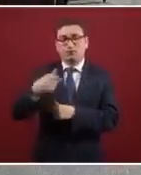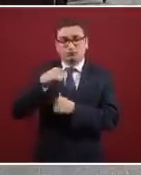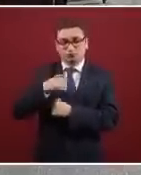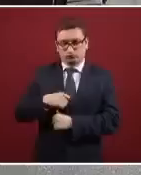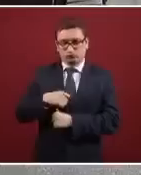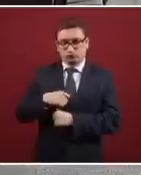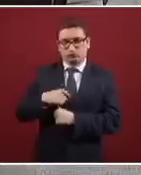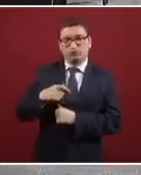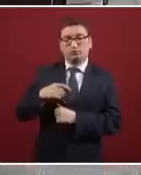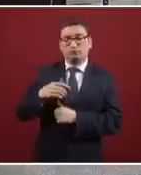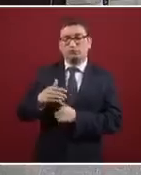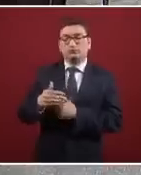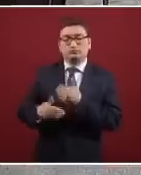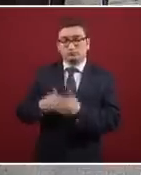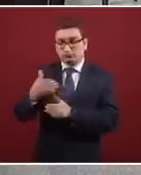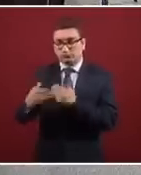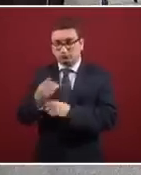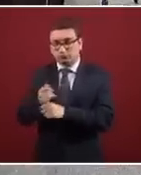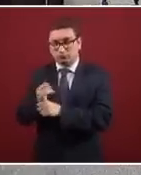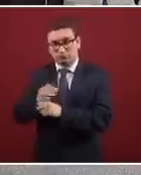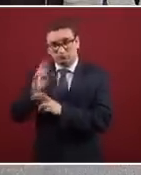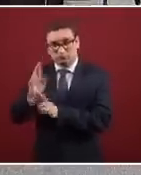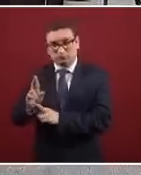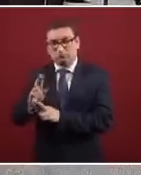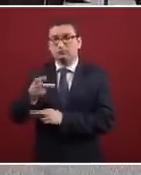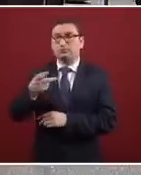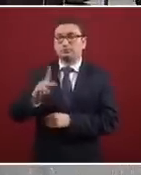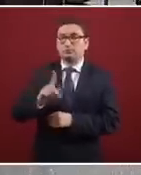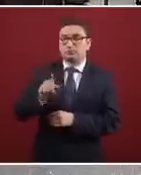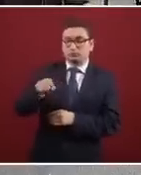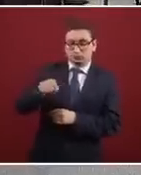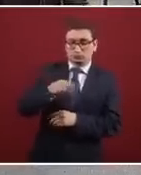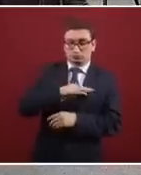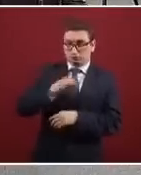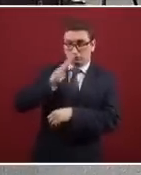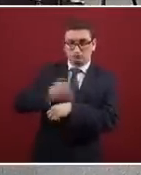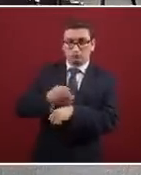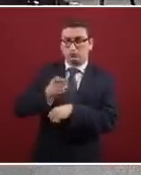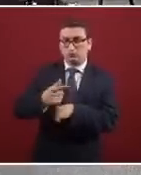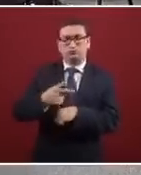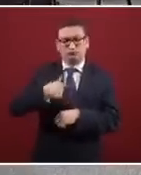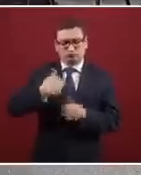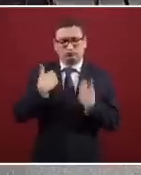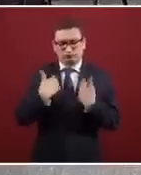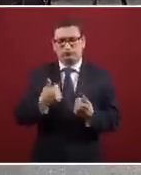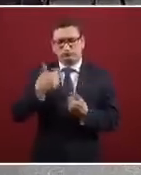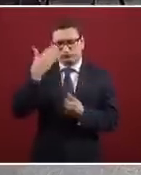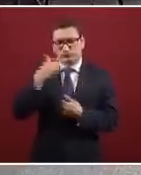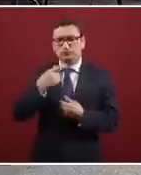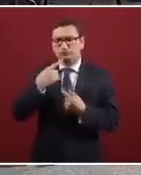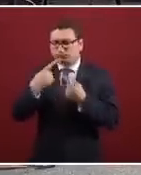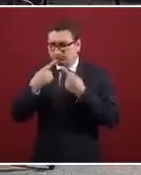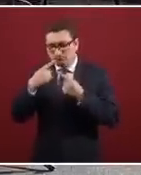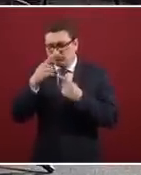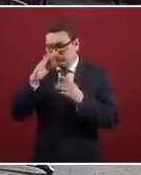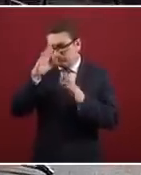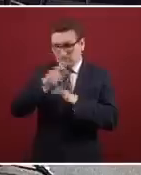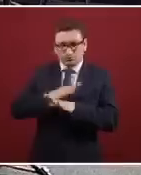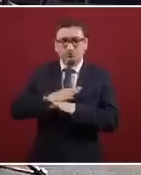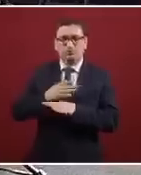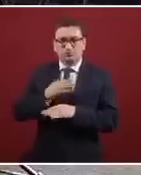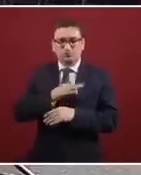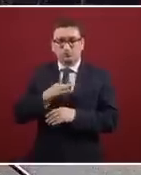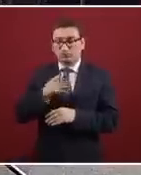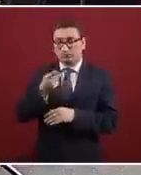tomarían acciones? O sea, al margen de lo que usted dice de las negociaciones, que entiendo, si se confirman acciones en las que